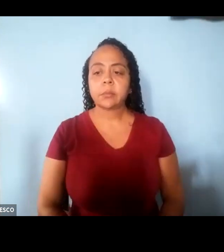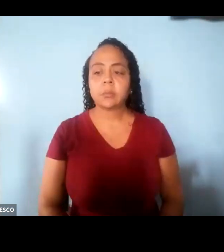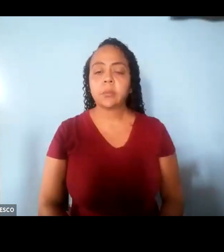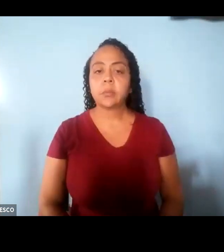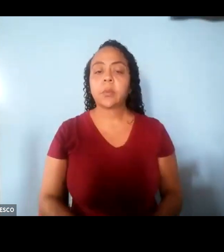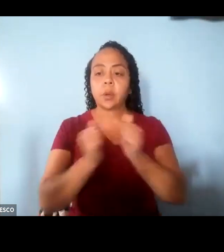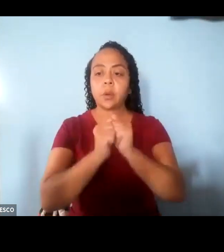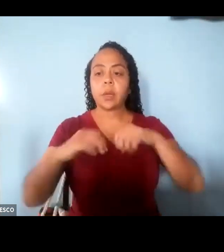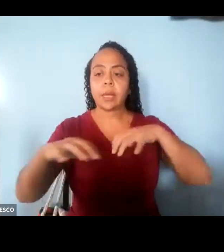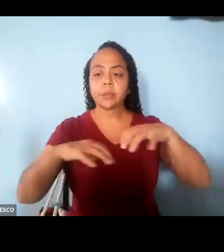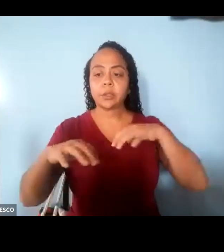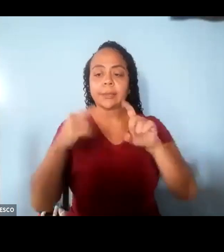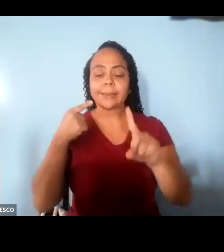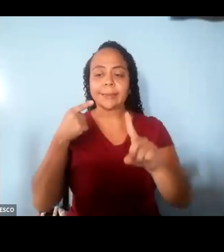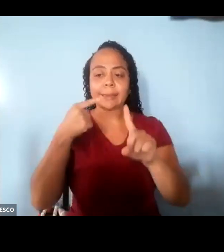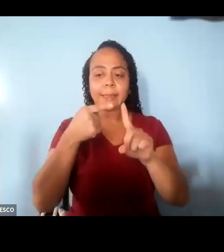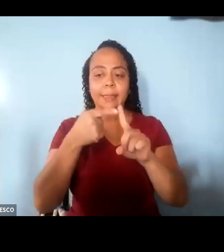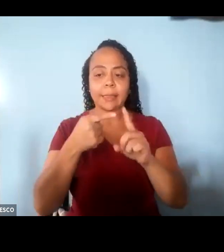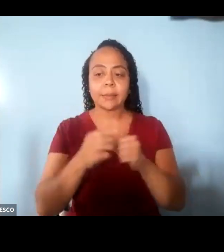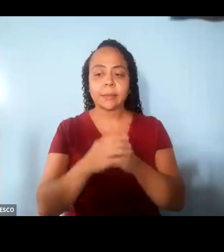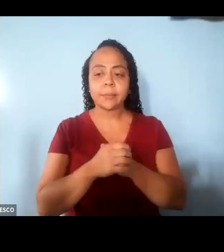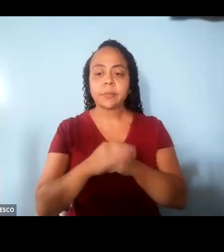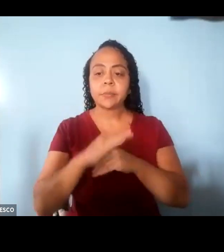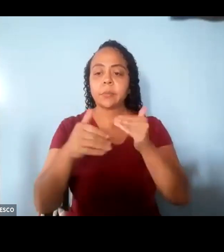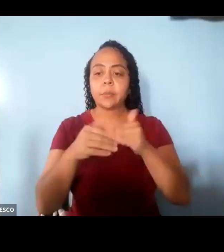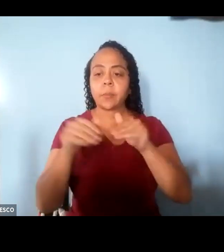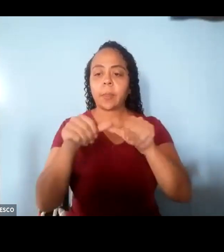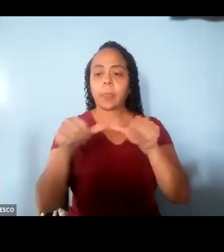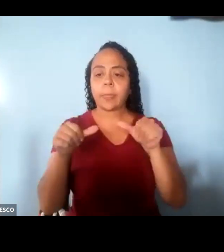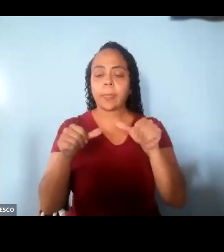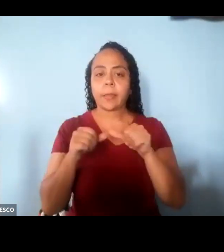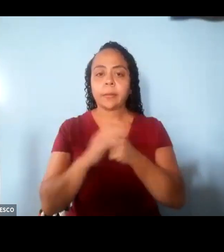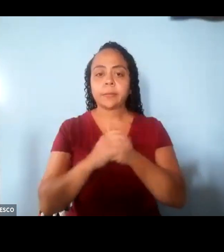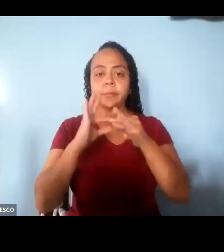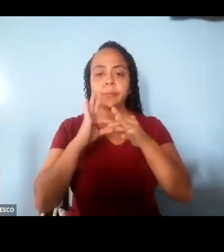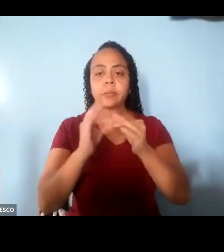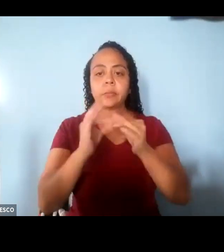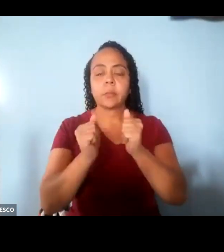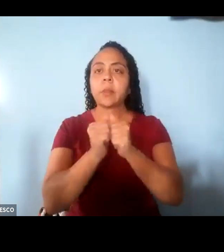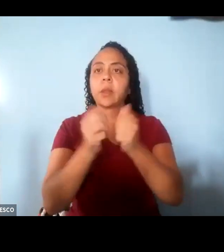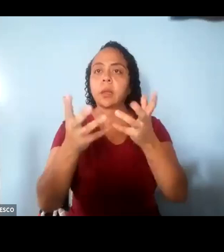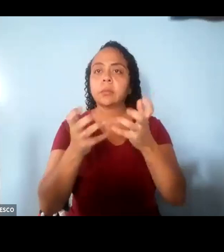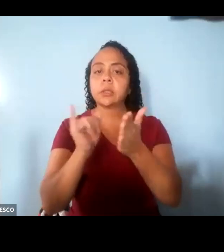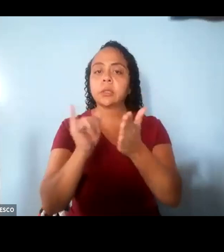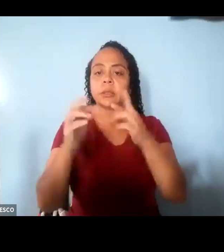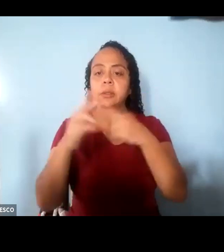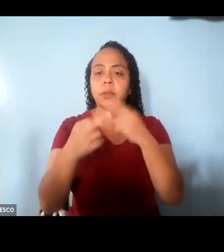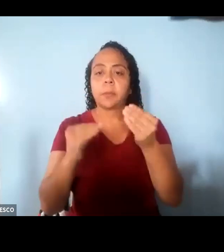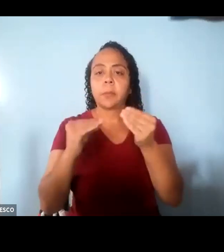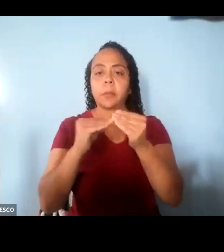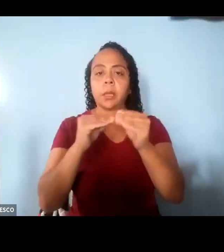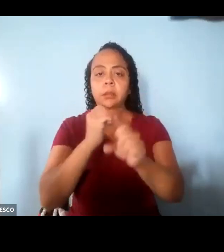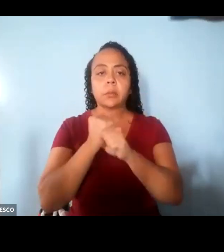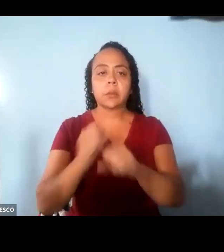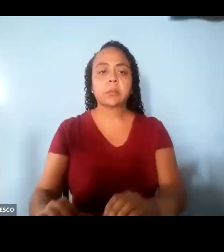una mayor participación de todos los sectores de la sociedad en consonancia con la aspiración de ser una región más segura una región más